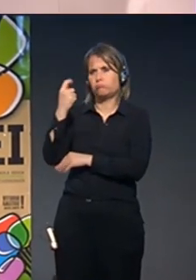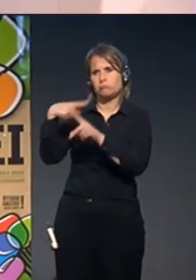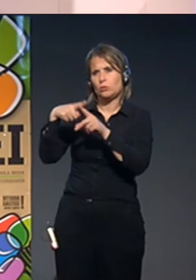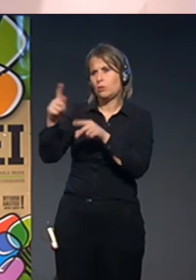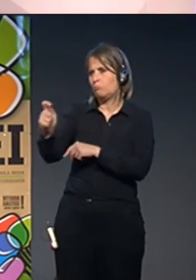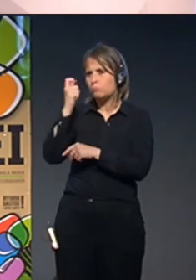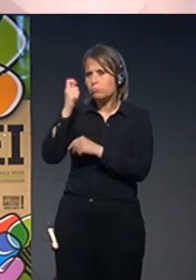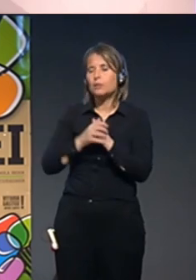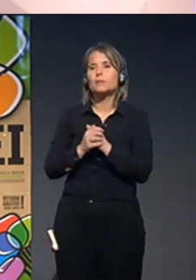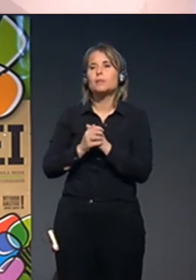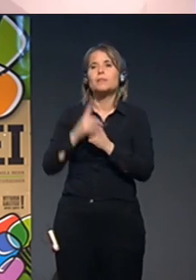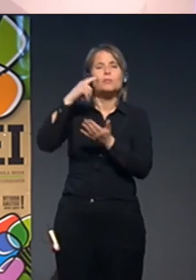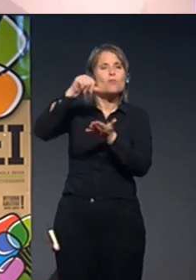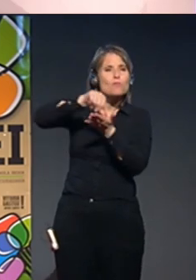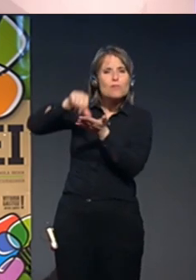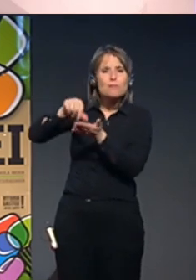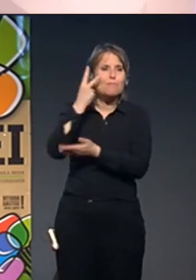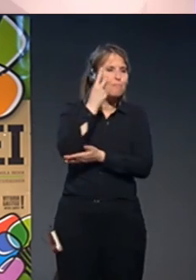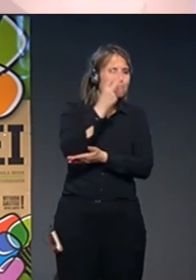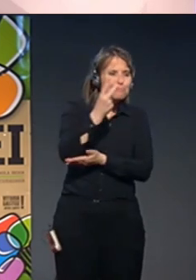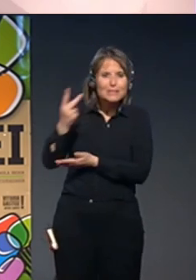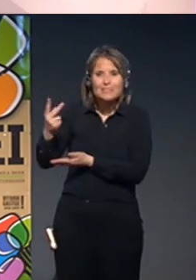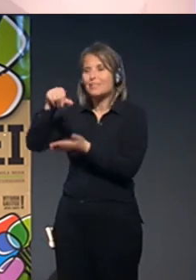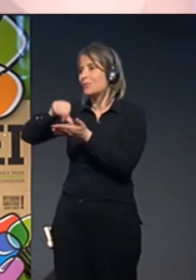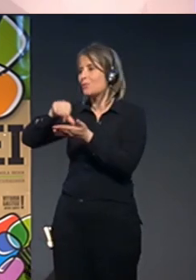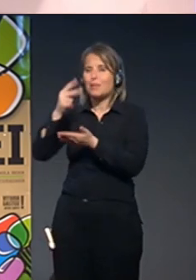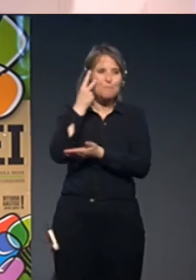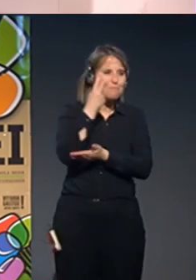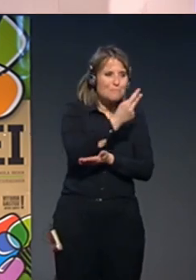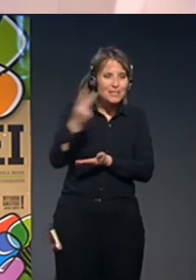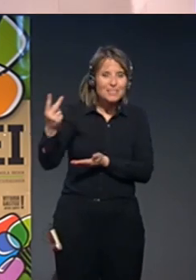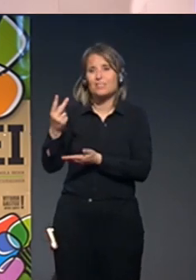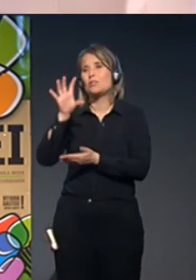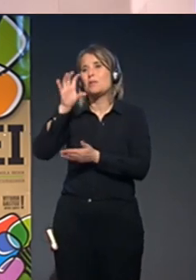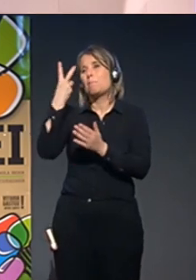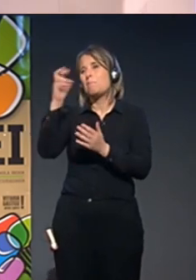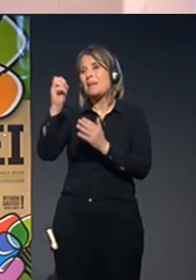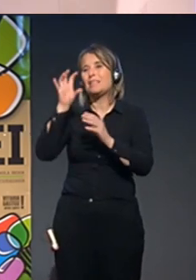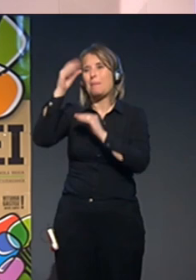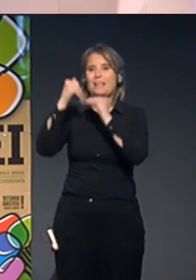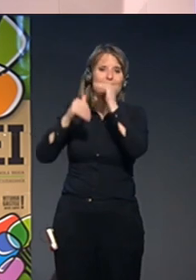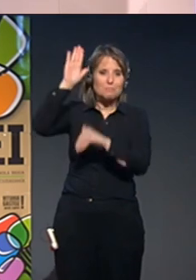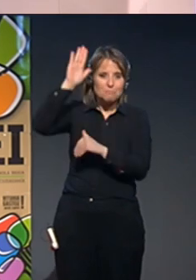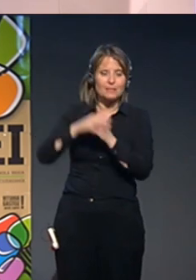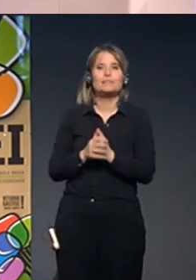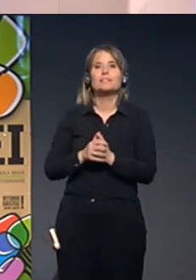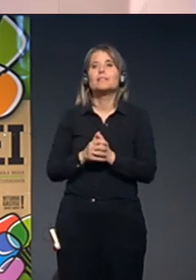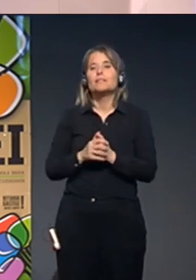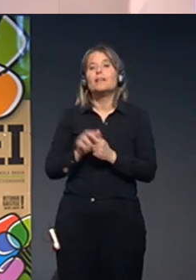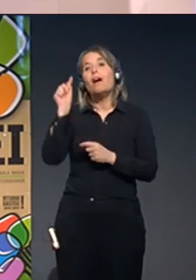ditu herrialde bitat herrialde gehi eta